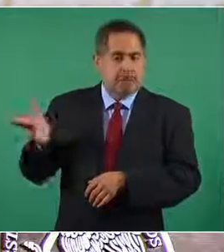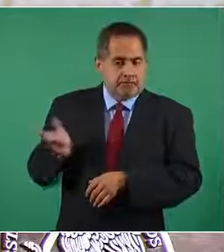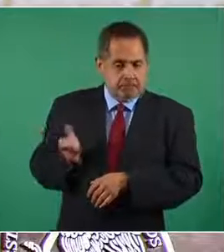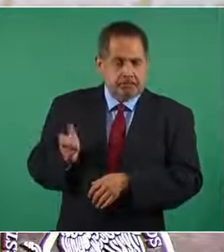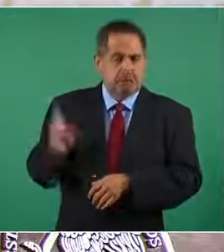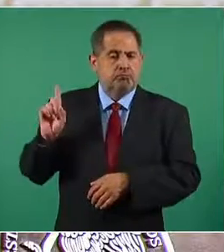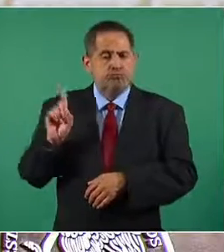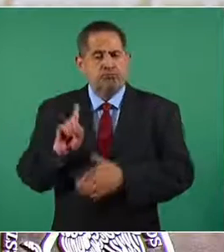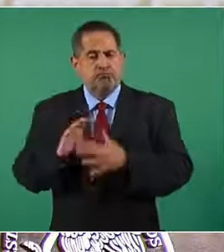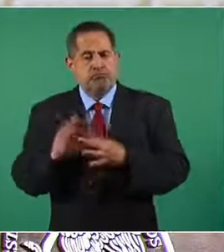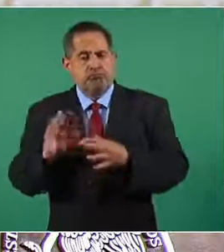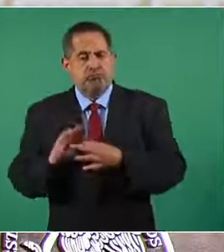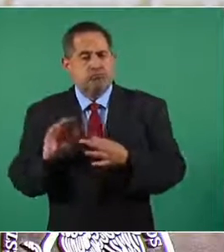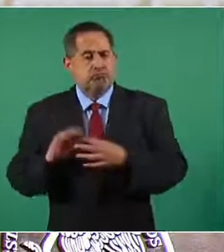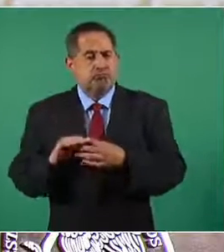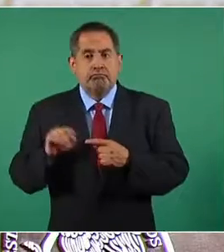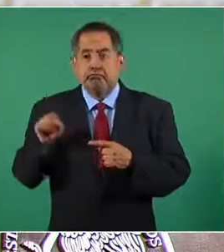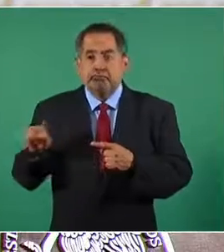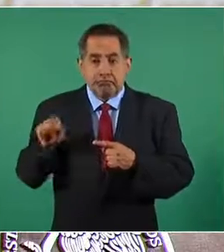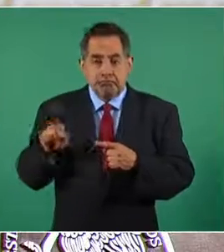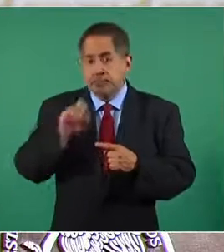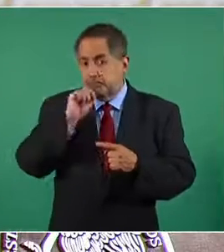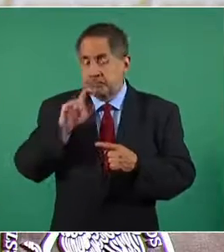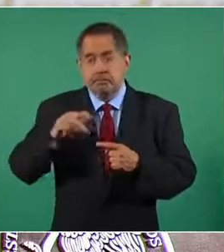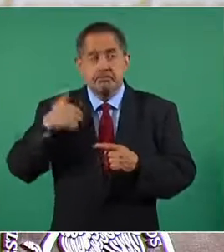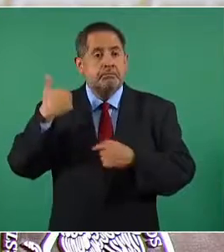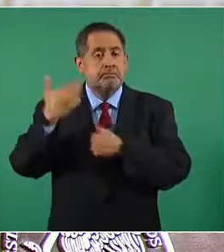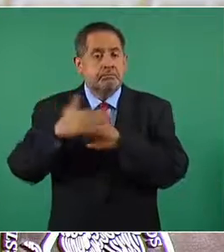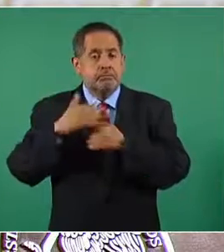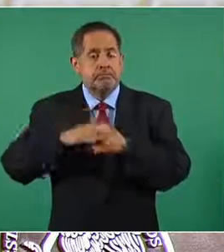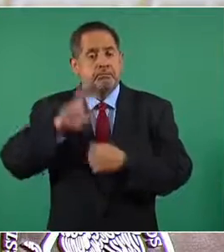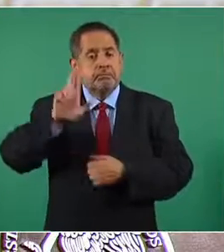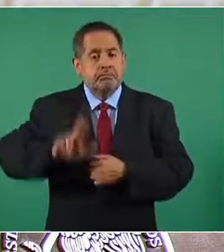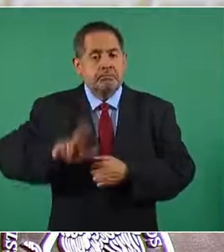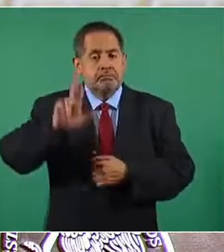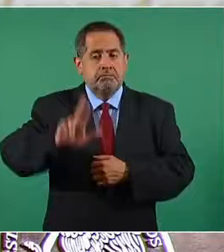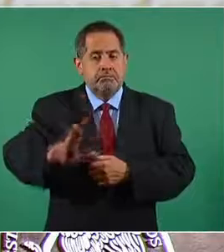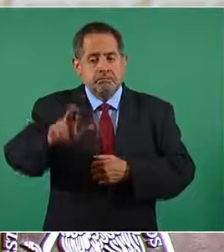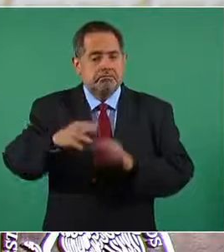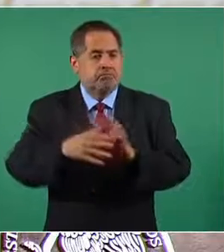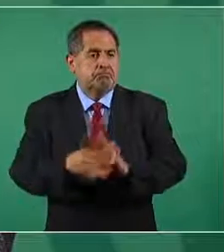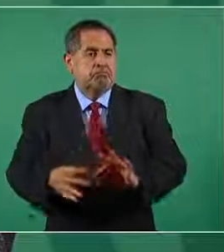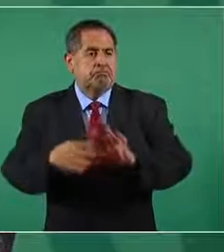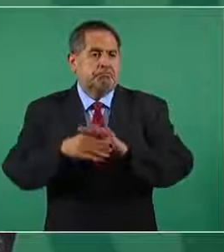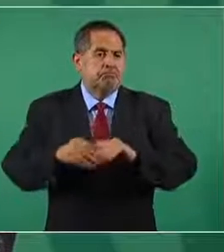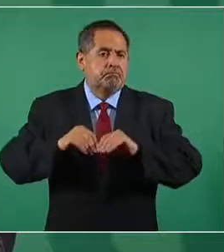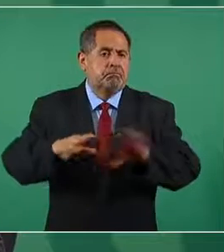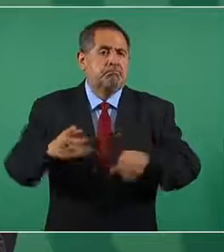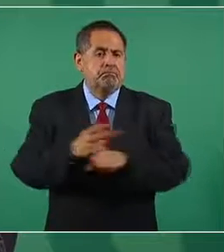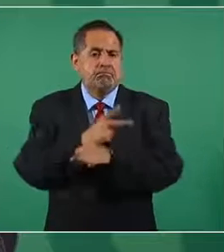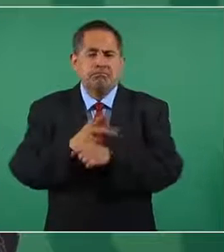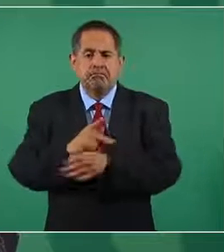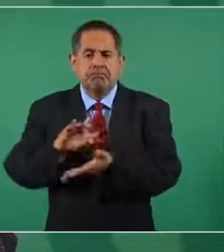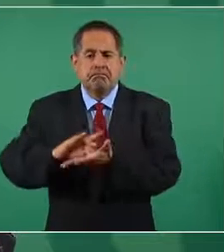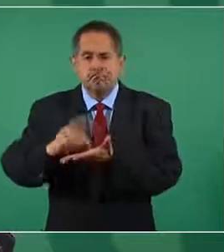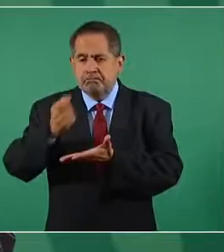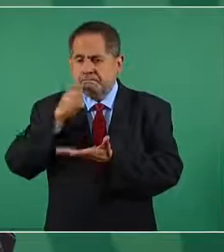estar informando los martes sobre el abasto de medicamentos, que es